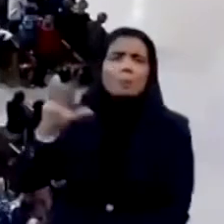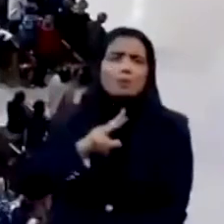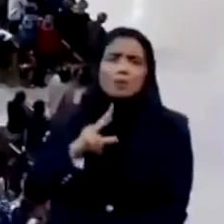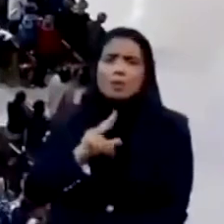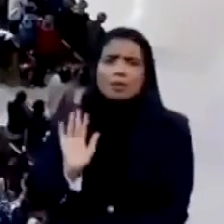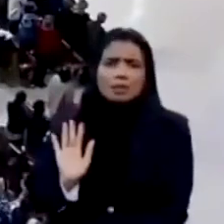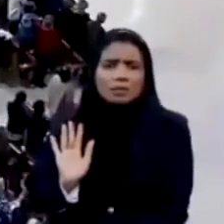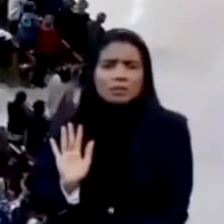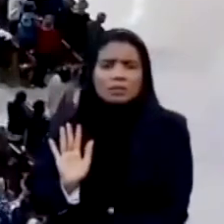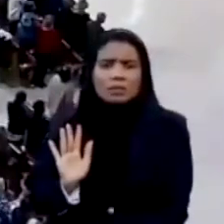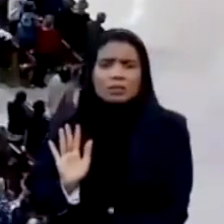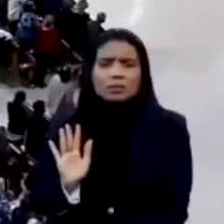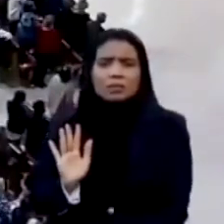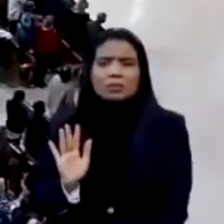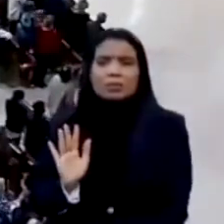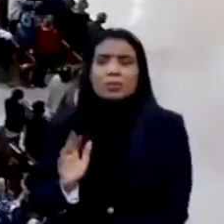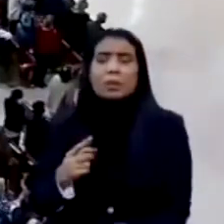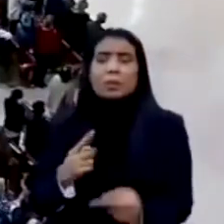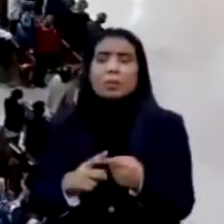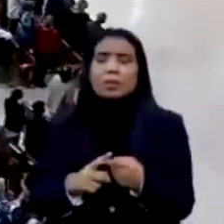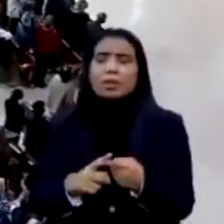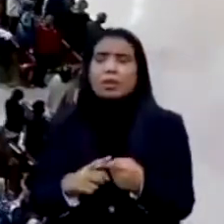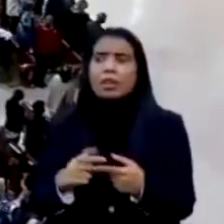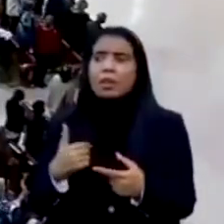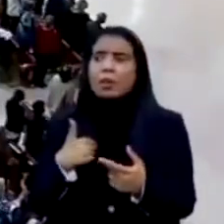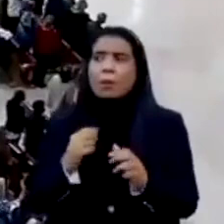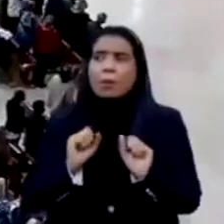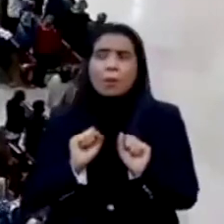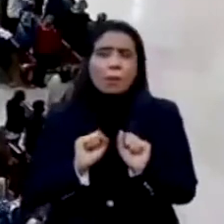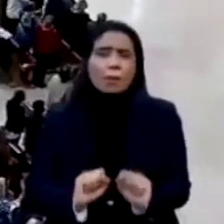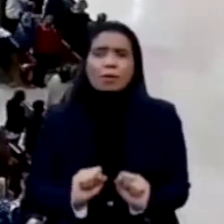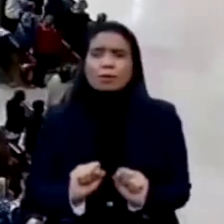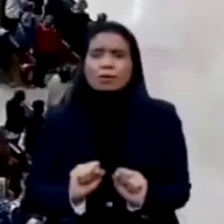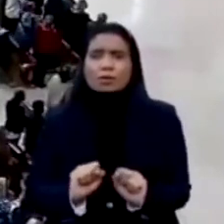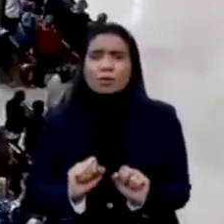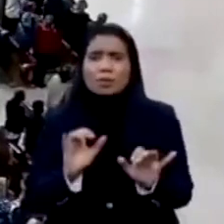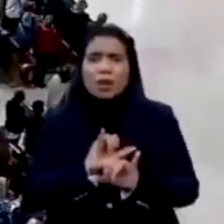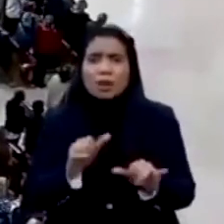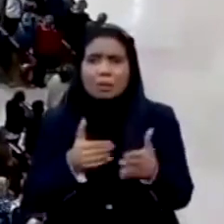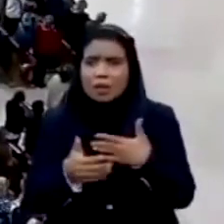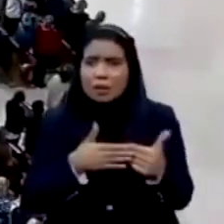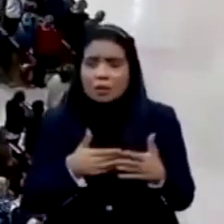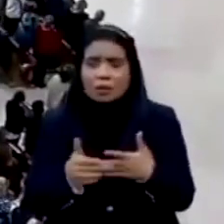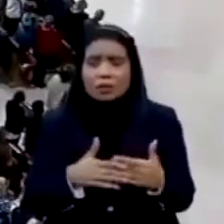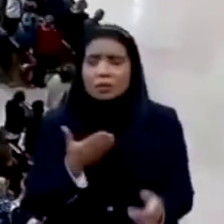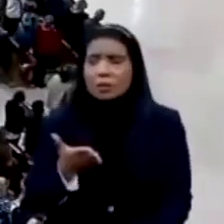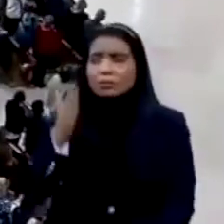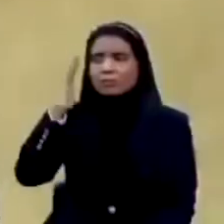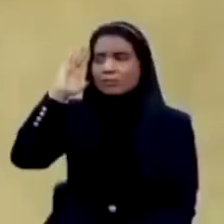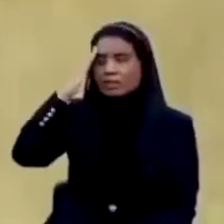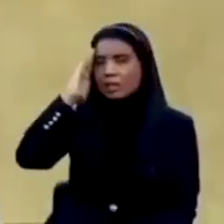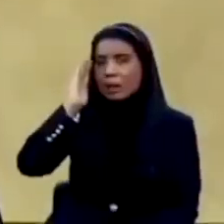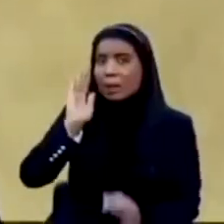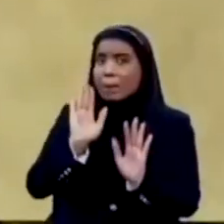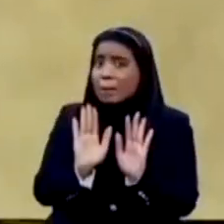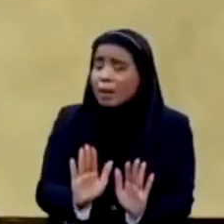porque yo puedo usar cualquier argumento y ese argumento puede convencerle pero quien hace